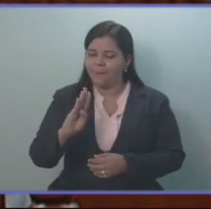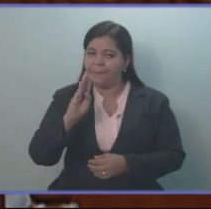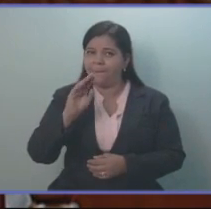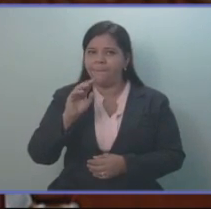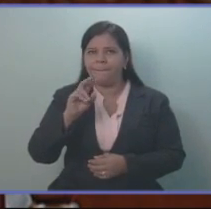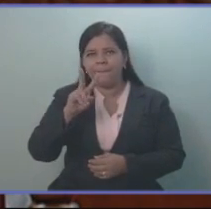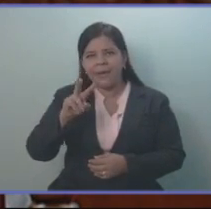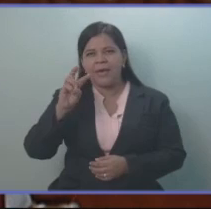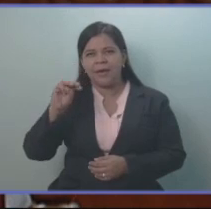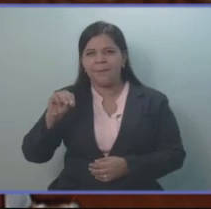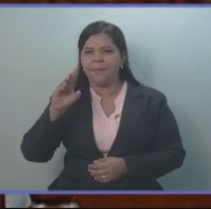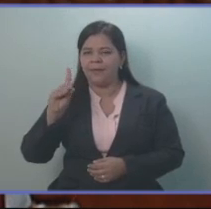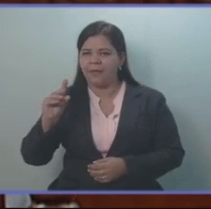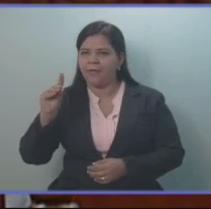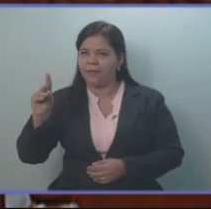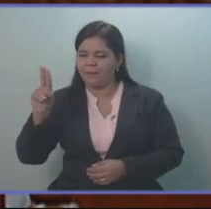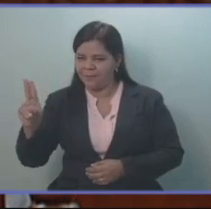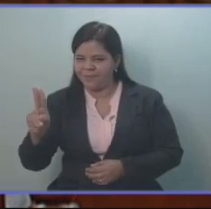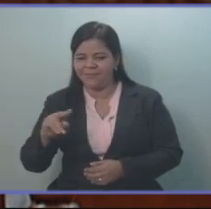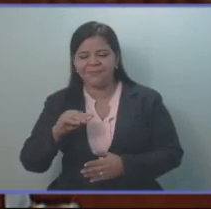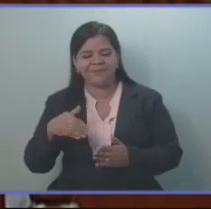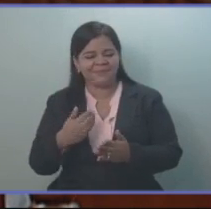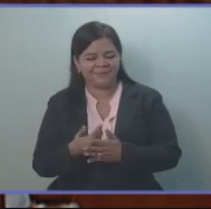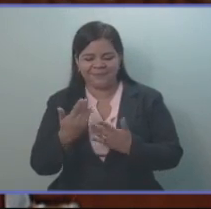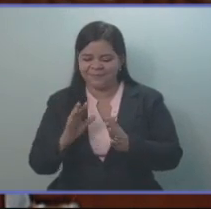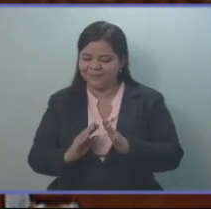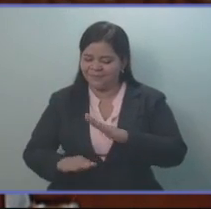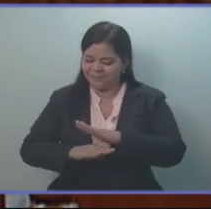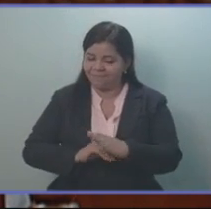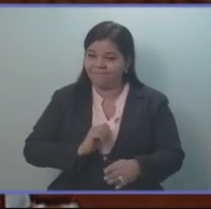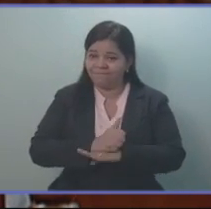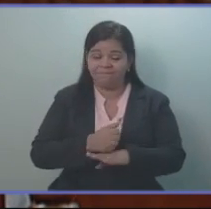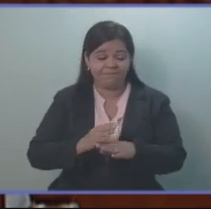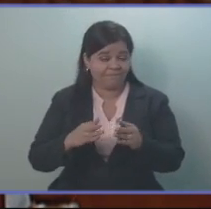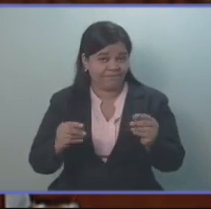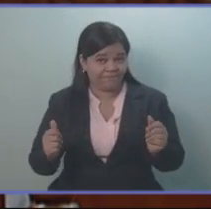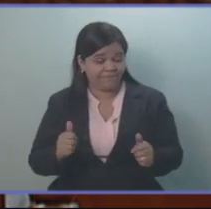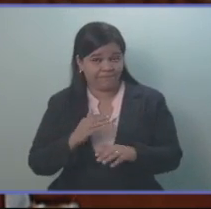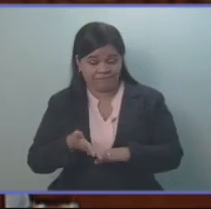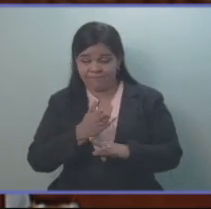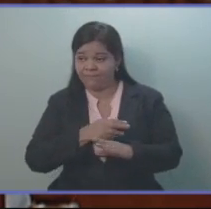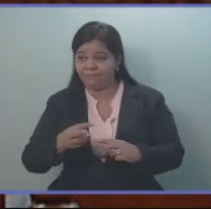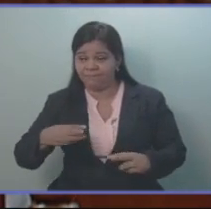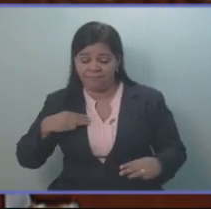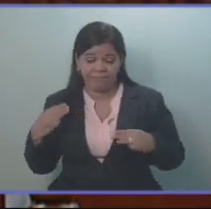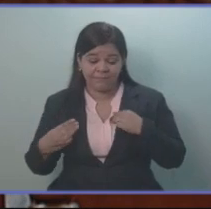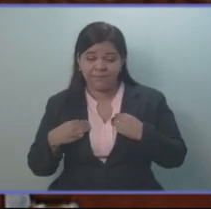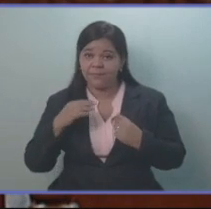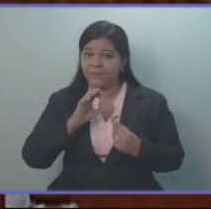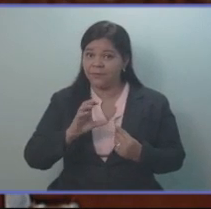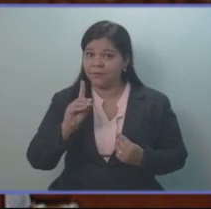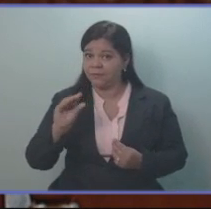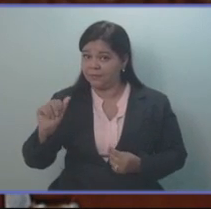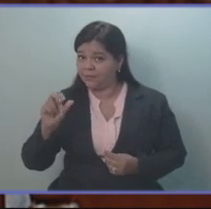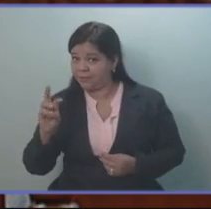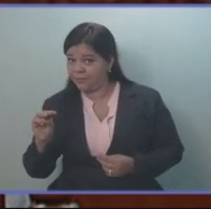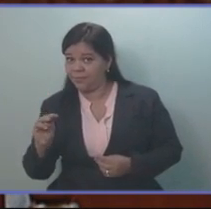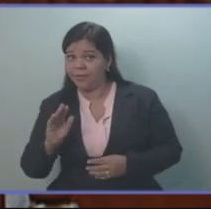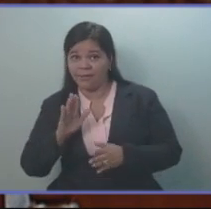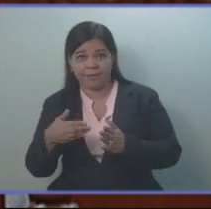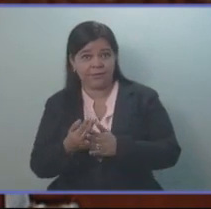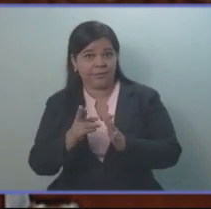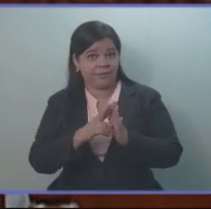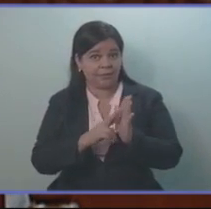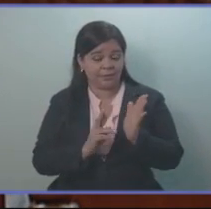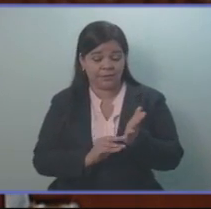el competente para determinar mediante resolución debidamente motivada la CBAM que cumpla con los